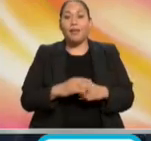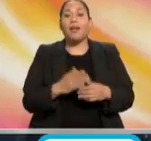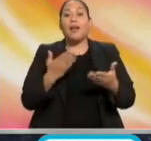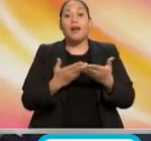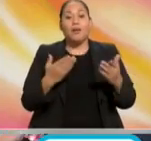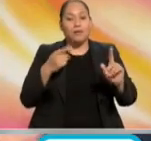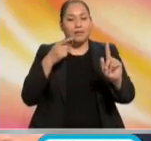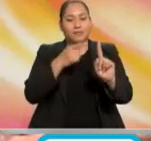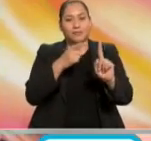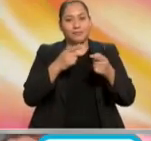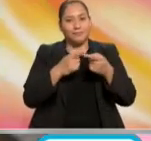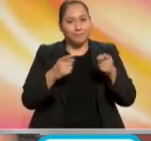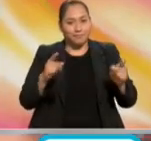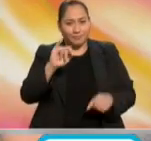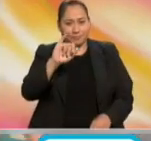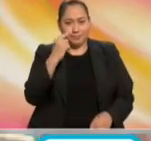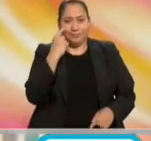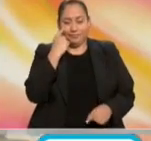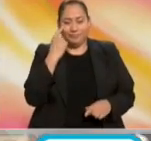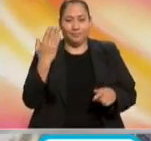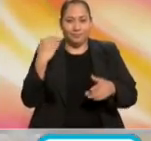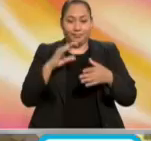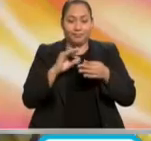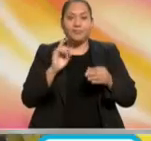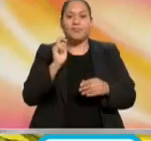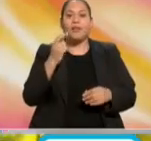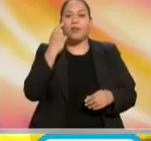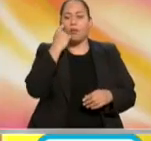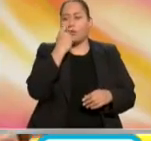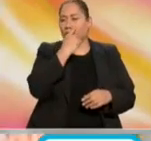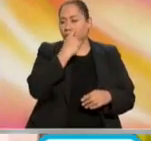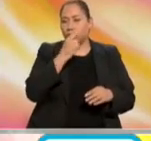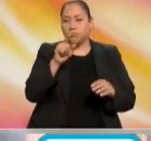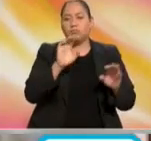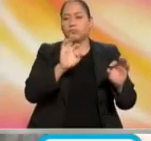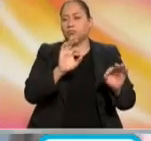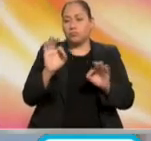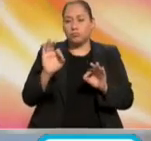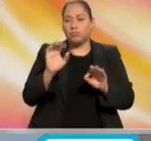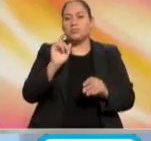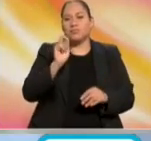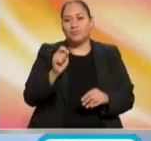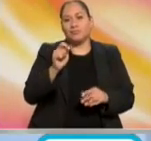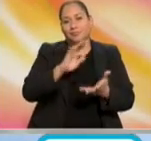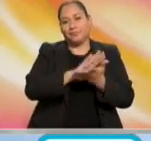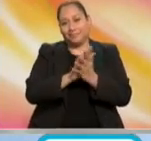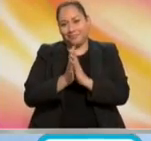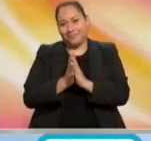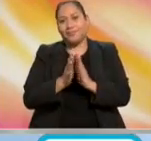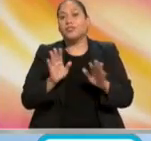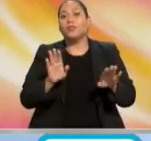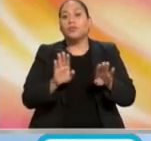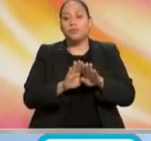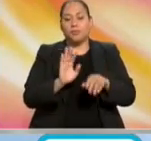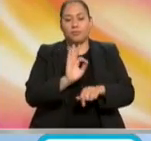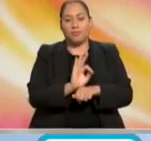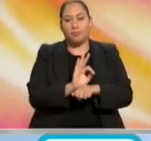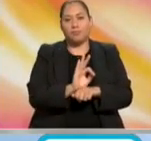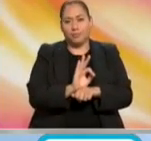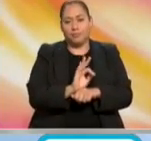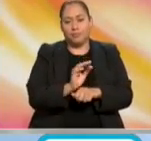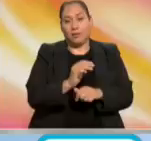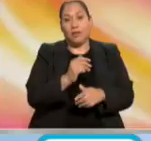este tema. Exactamente, platicamos un poco acerca de la mirada, ¿no? De hacia dónde dirigíamos la mirada y cómo la podíamos usar en favor o en